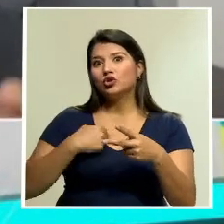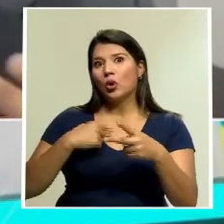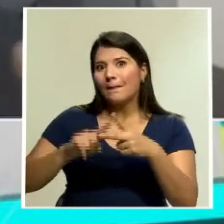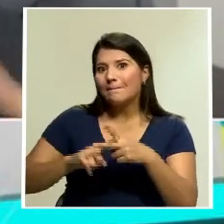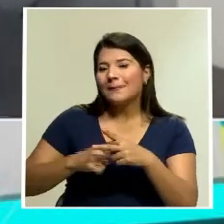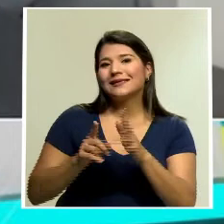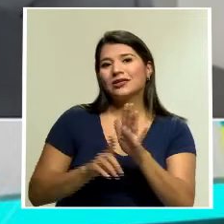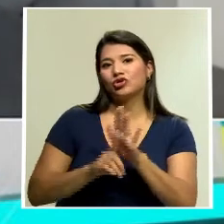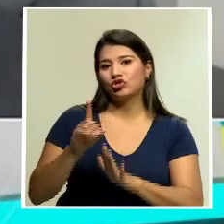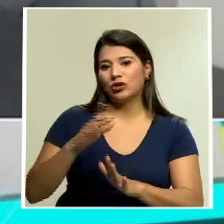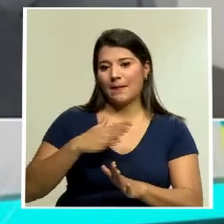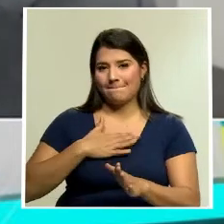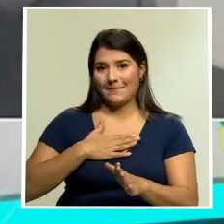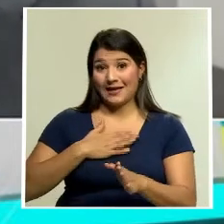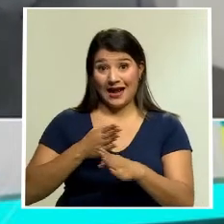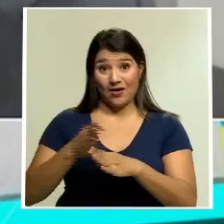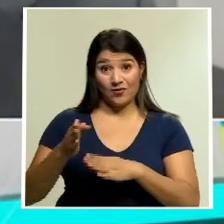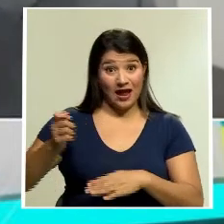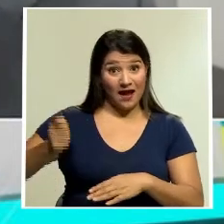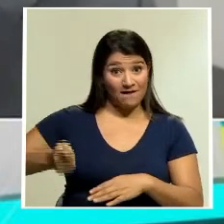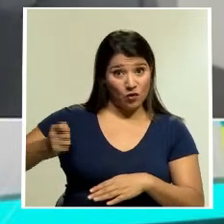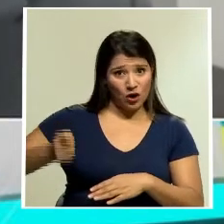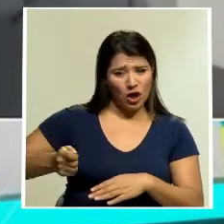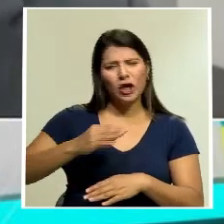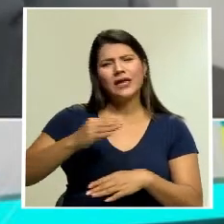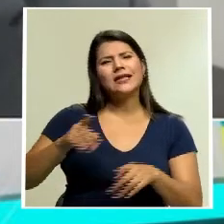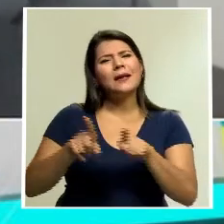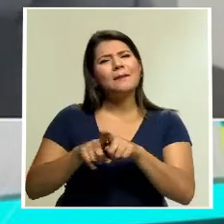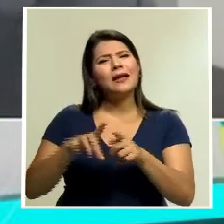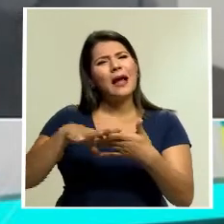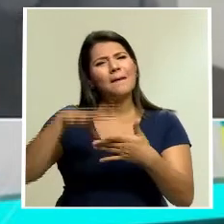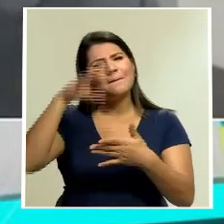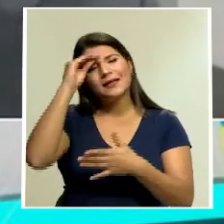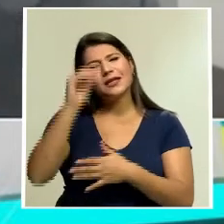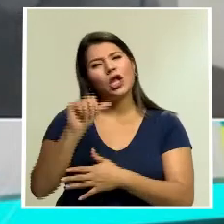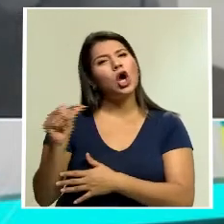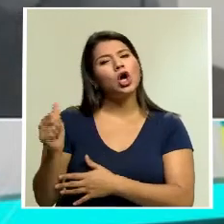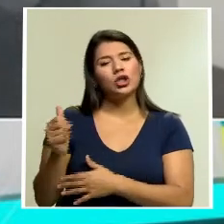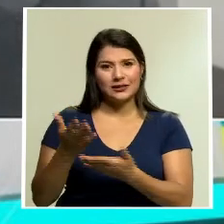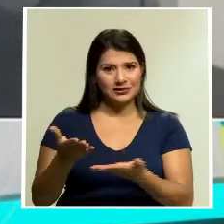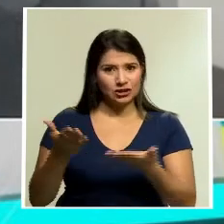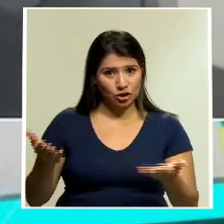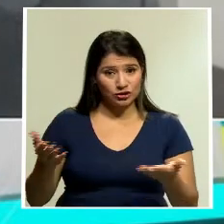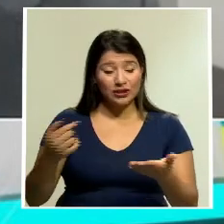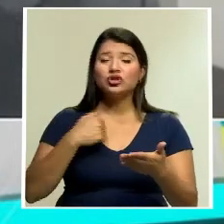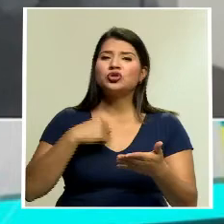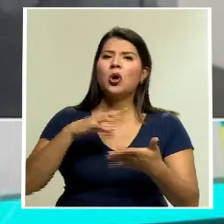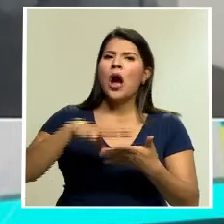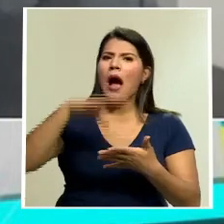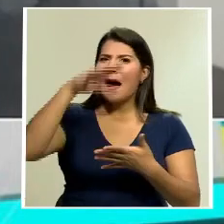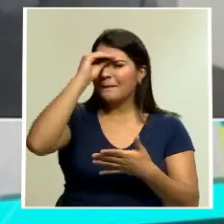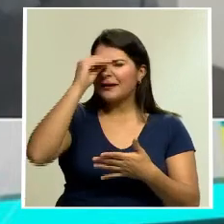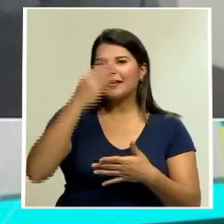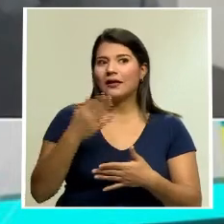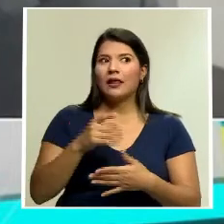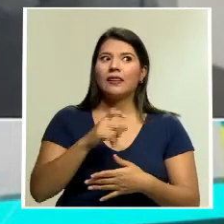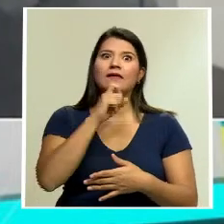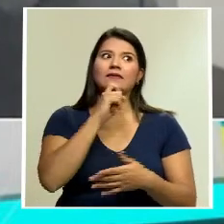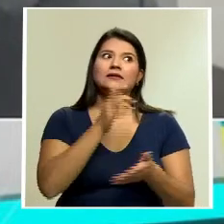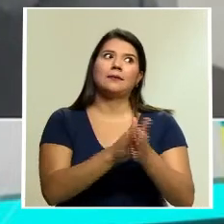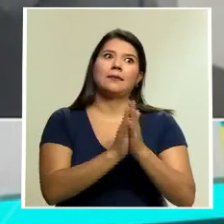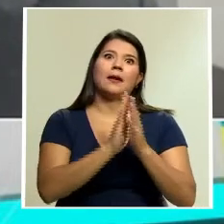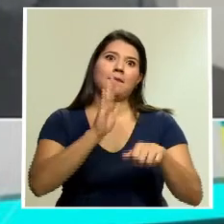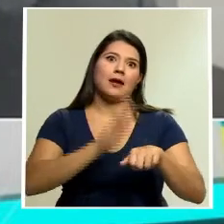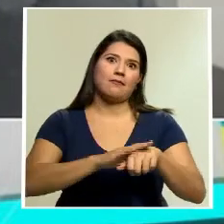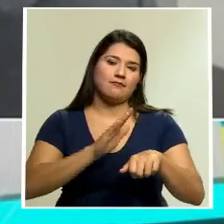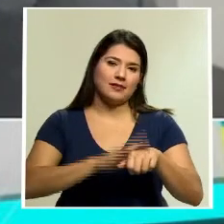abogado que soy. Y ahí aprendí otro tipo de cosas. Ahí aprendí lo difícil que es sacar una patente,